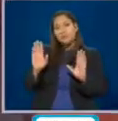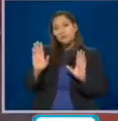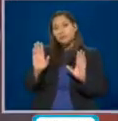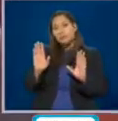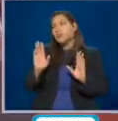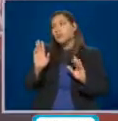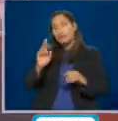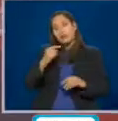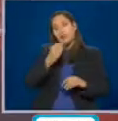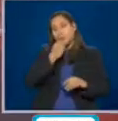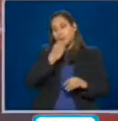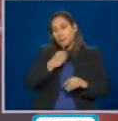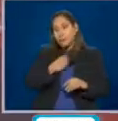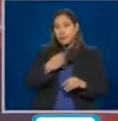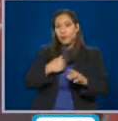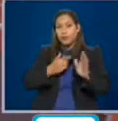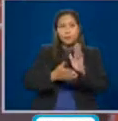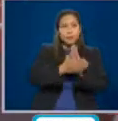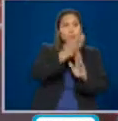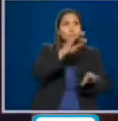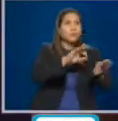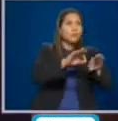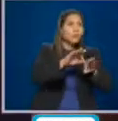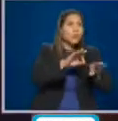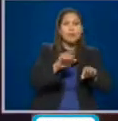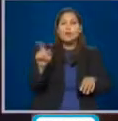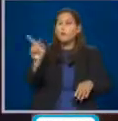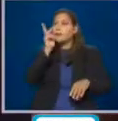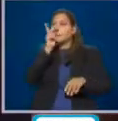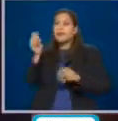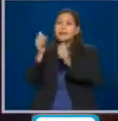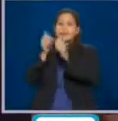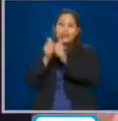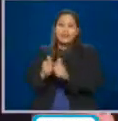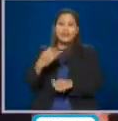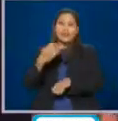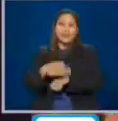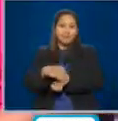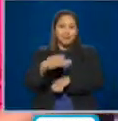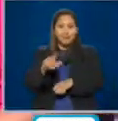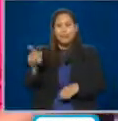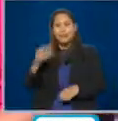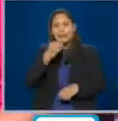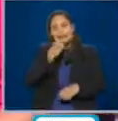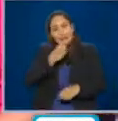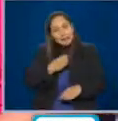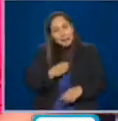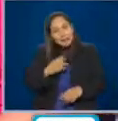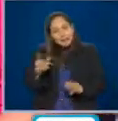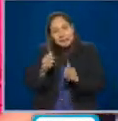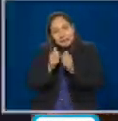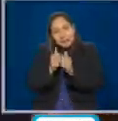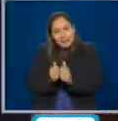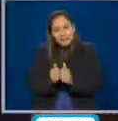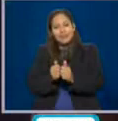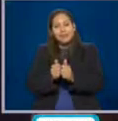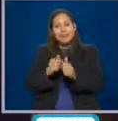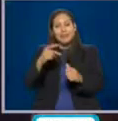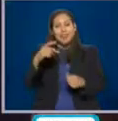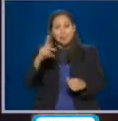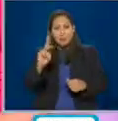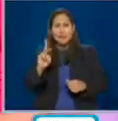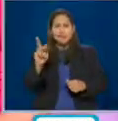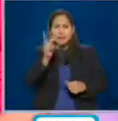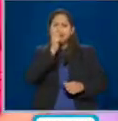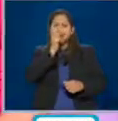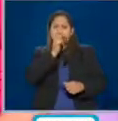a probar en lo que tú trabajas cómo funciona aquí adentro. Y lo ha encontrado. ¿Fue obligado? Un poco obligado, pero lo ha encontrado